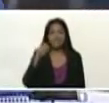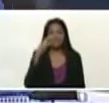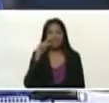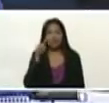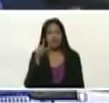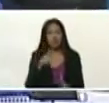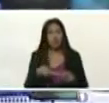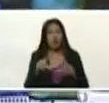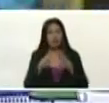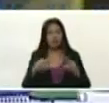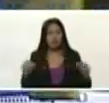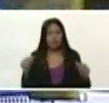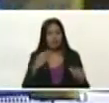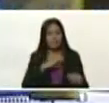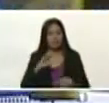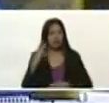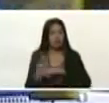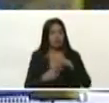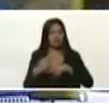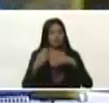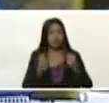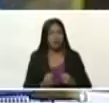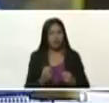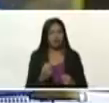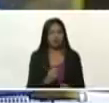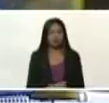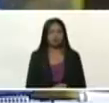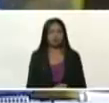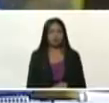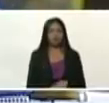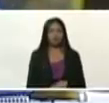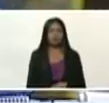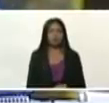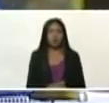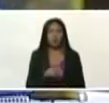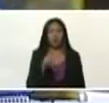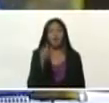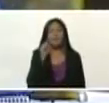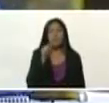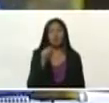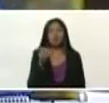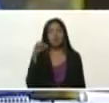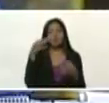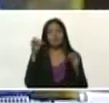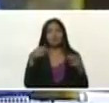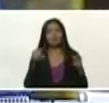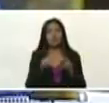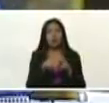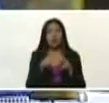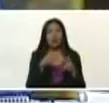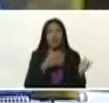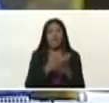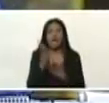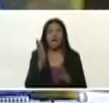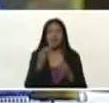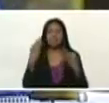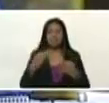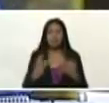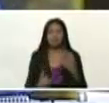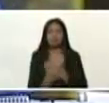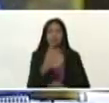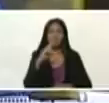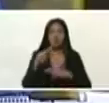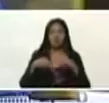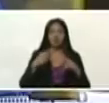Mata, tierra de patriotas y revolucionarios. Punta de Mata, que dice leales siempre, traidores nunca,